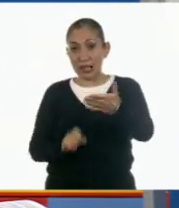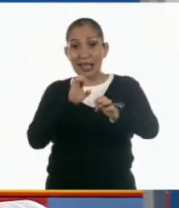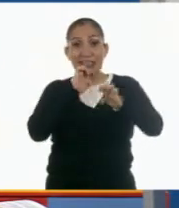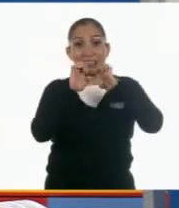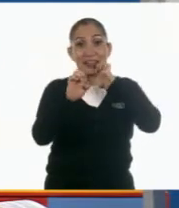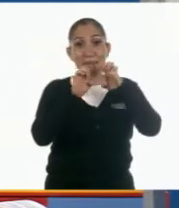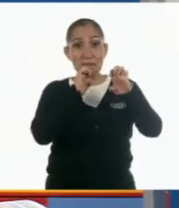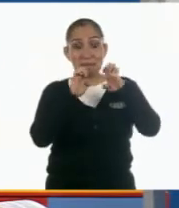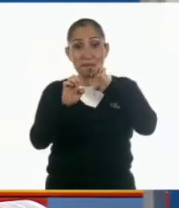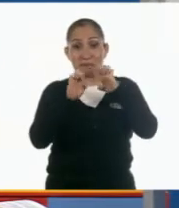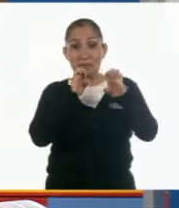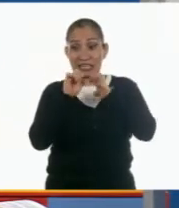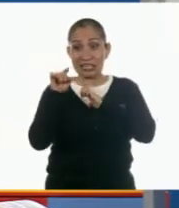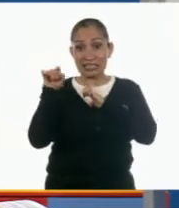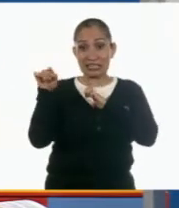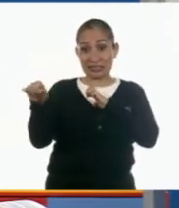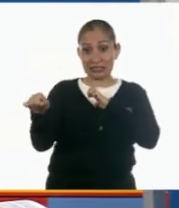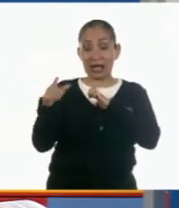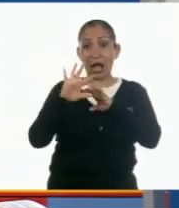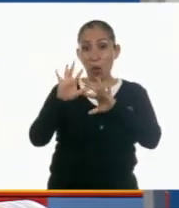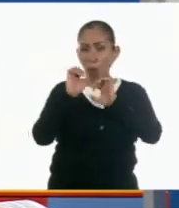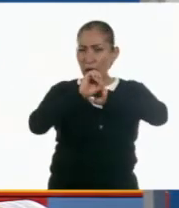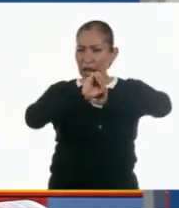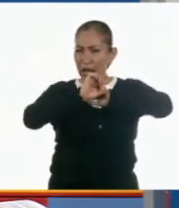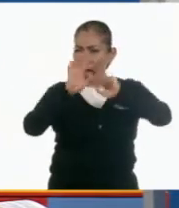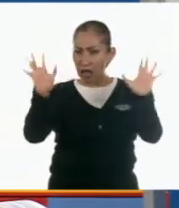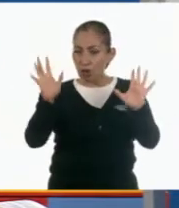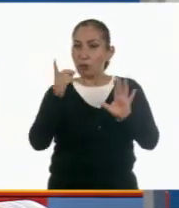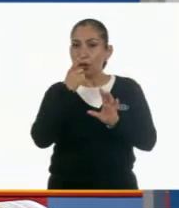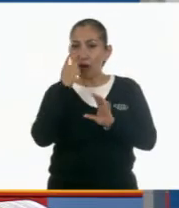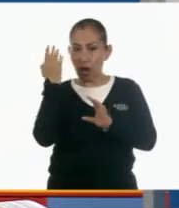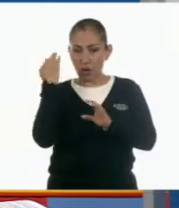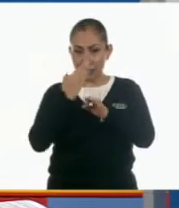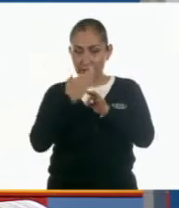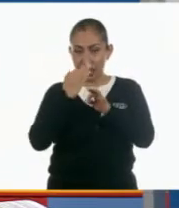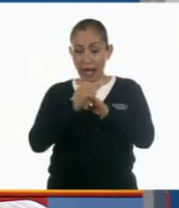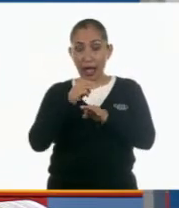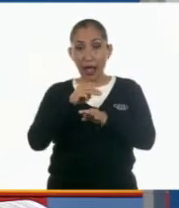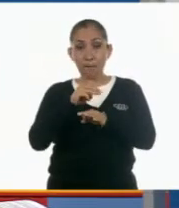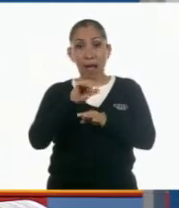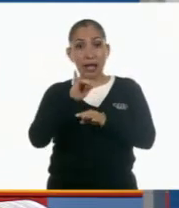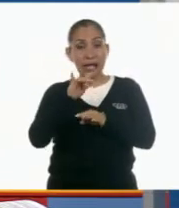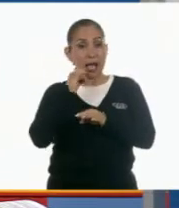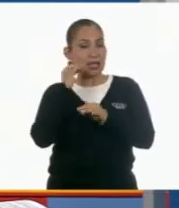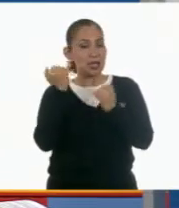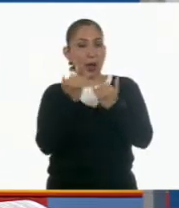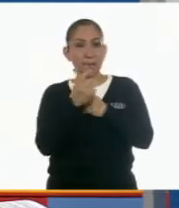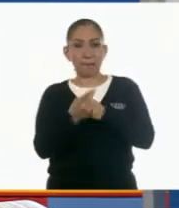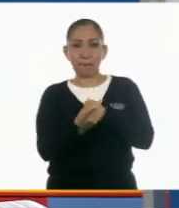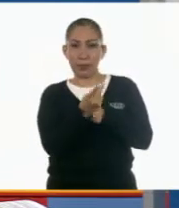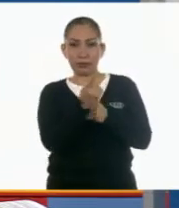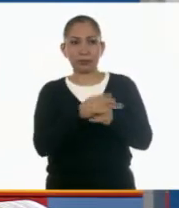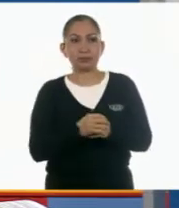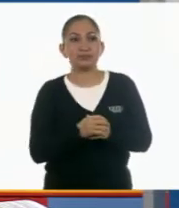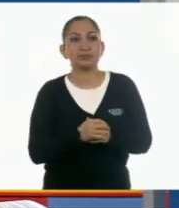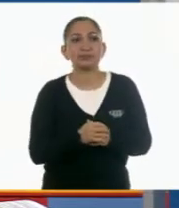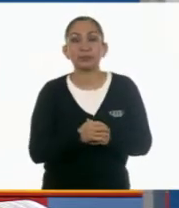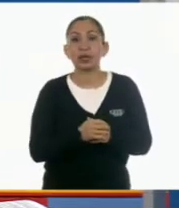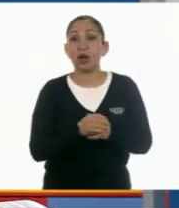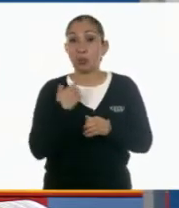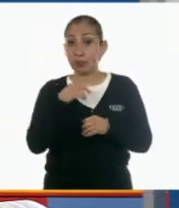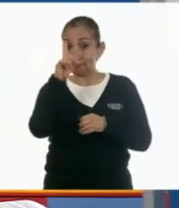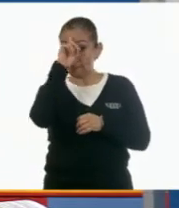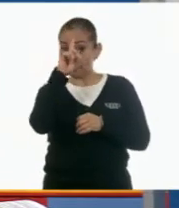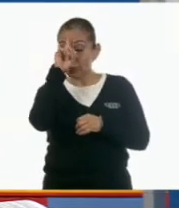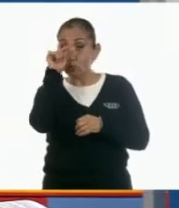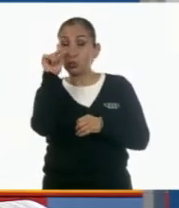las preguntas deben de estar hechas con mucha claridad. Como nos decía ahorita María, estoy casi haciendo la misma pregunta, entonces es muy